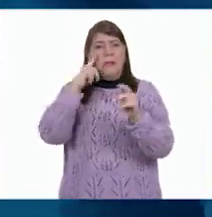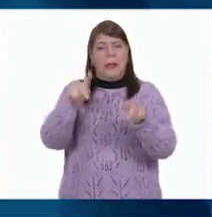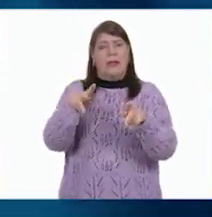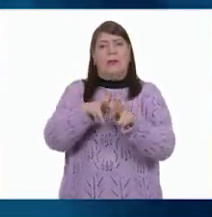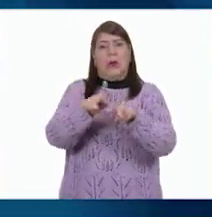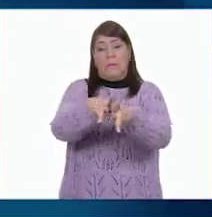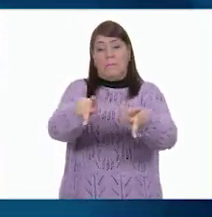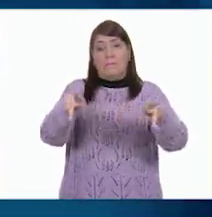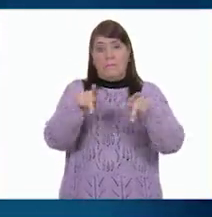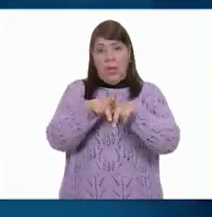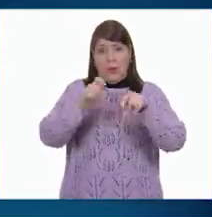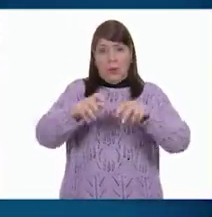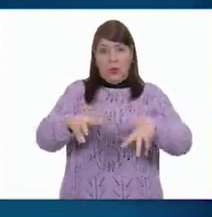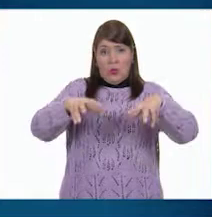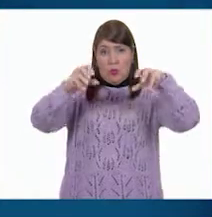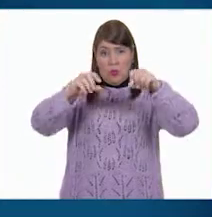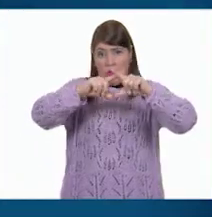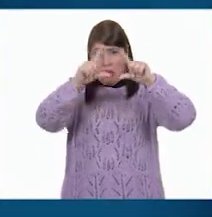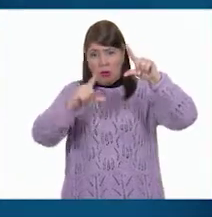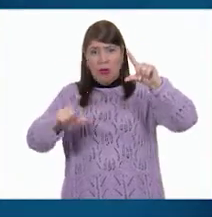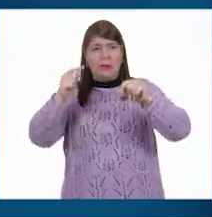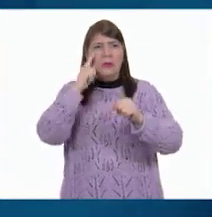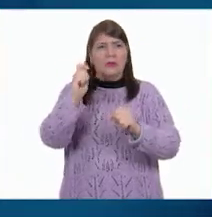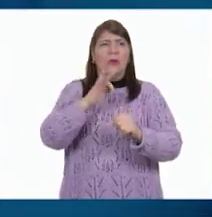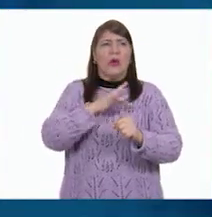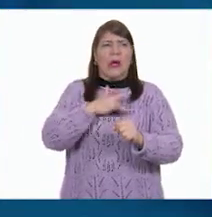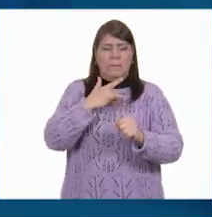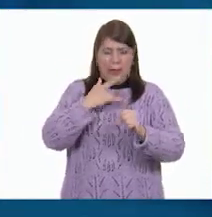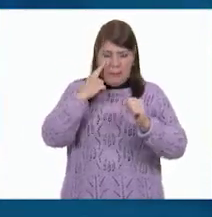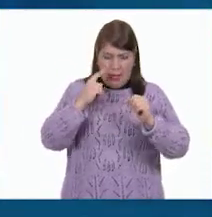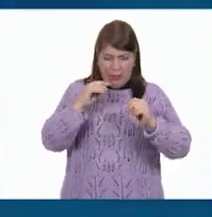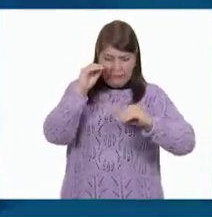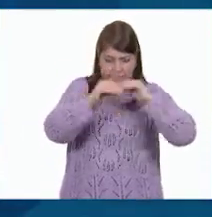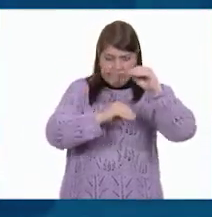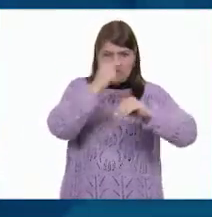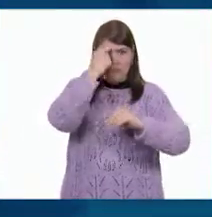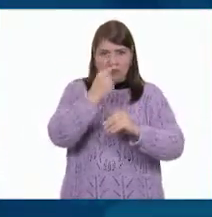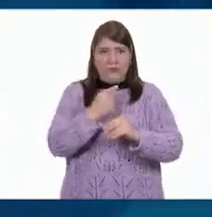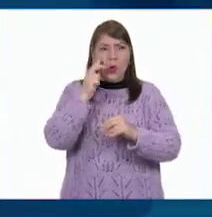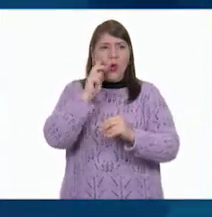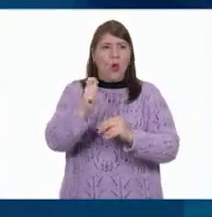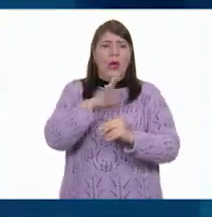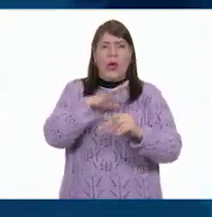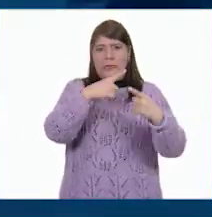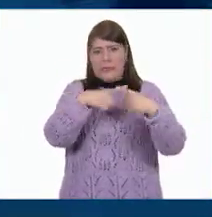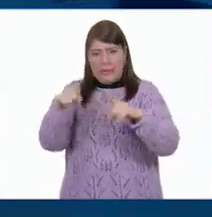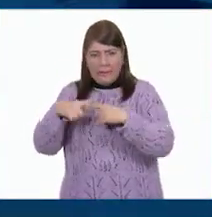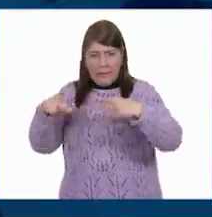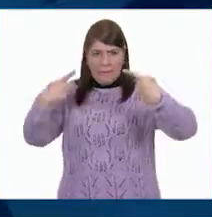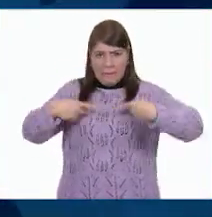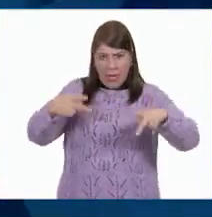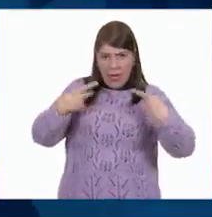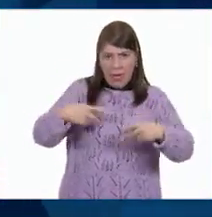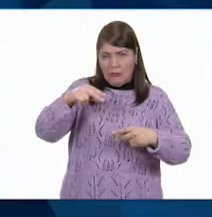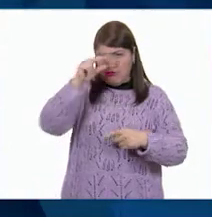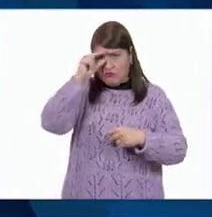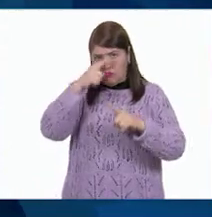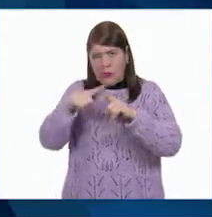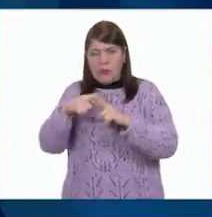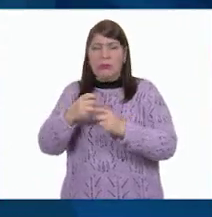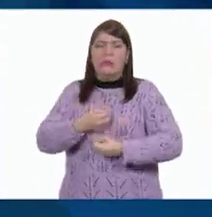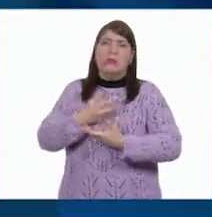Palacio Nacional se levantó un imponente catafalco, a cuyos pies distinguidos intelectuales del régimen